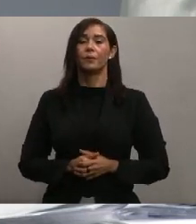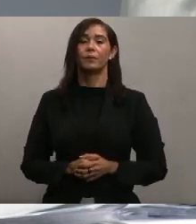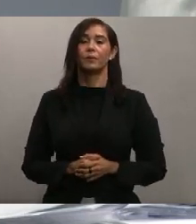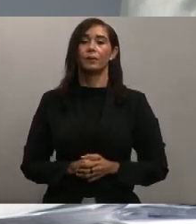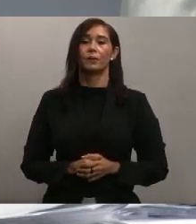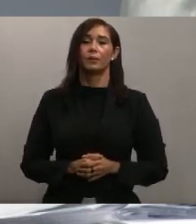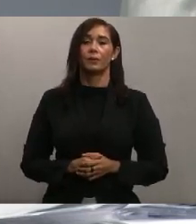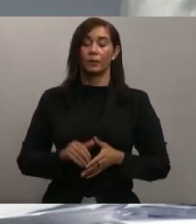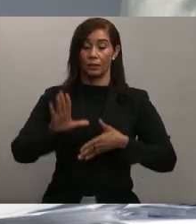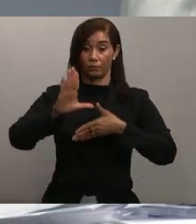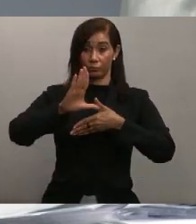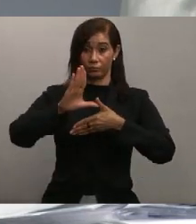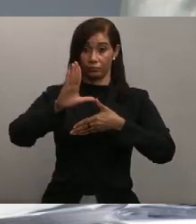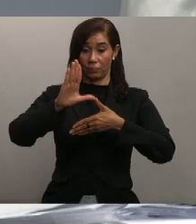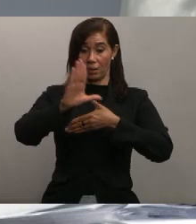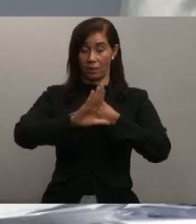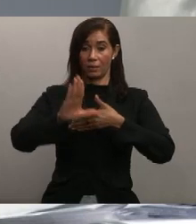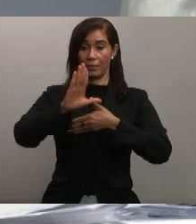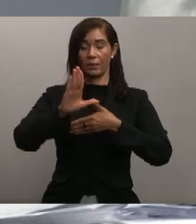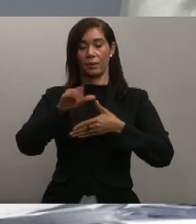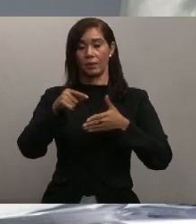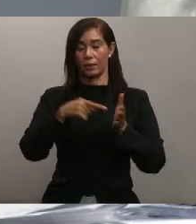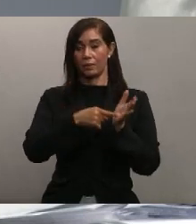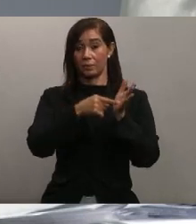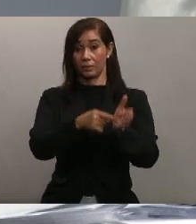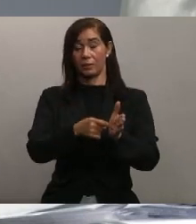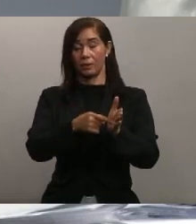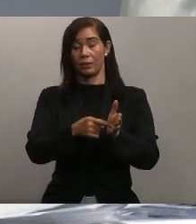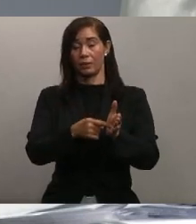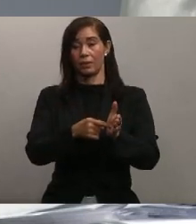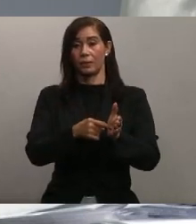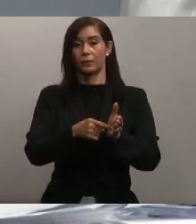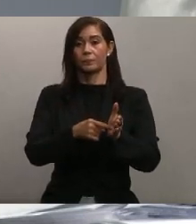En la región de las Américas se reportaron